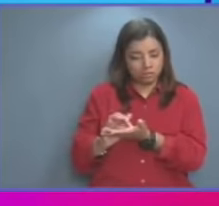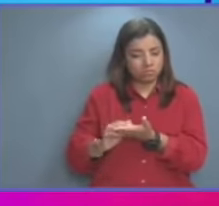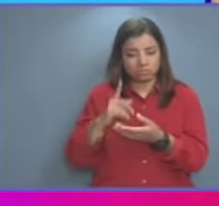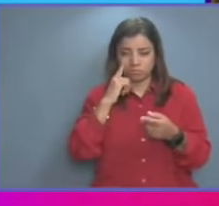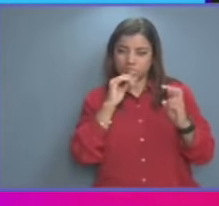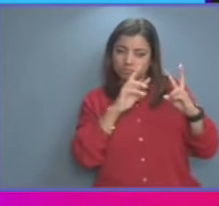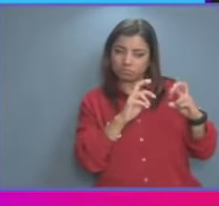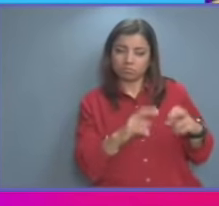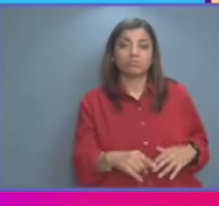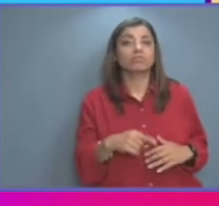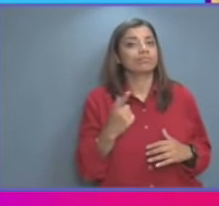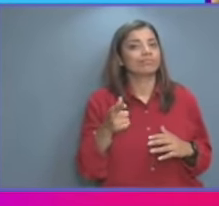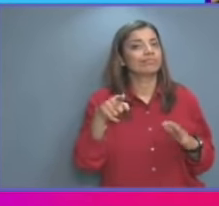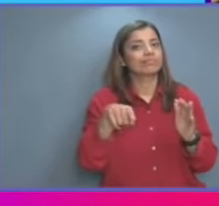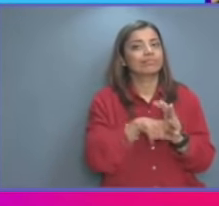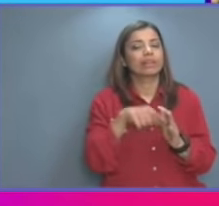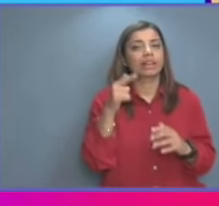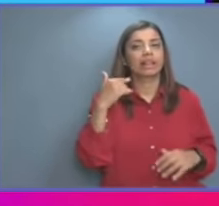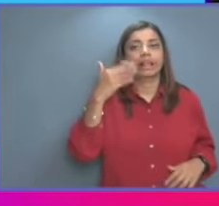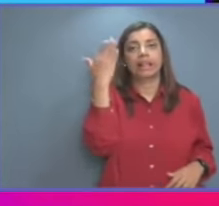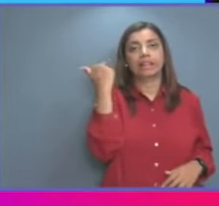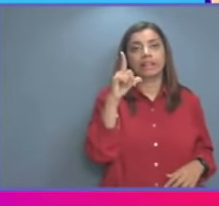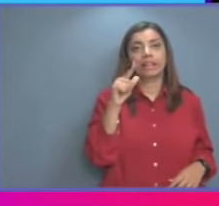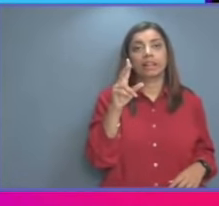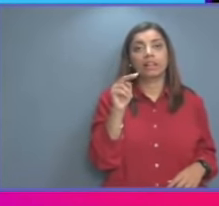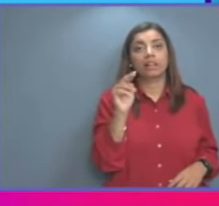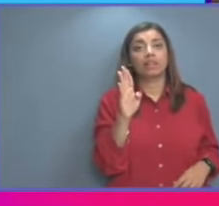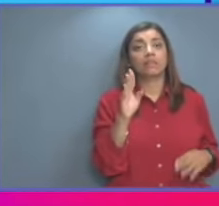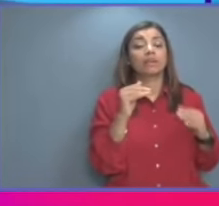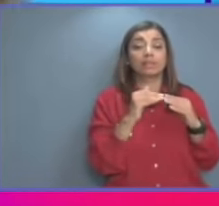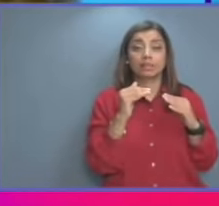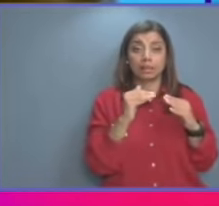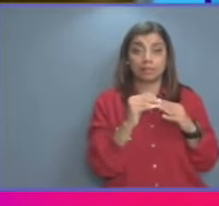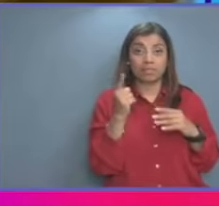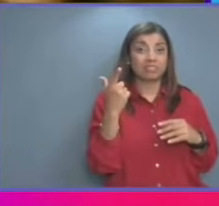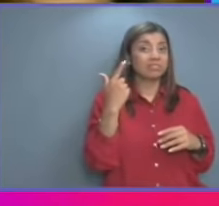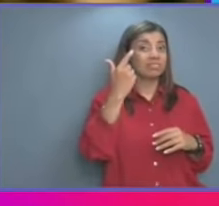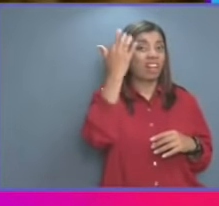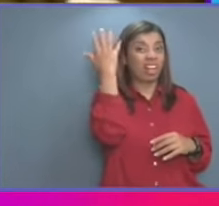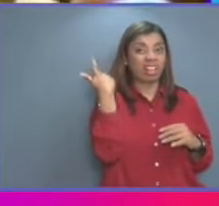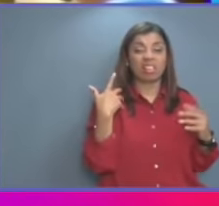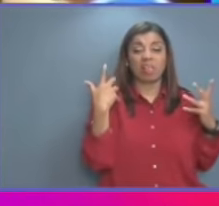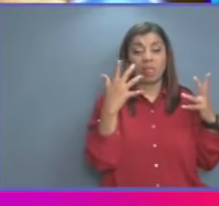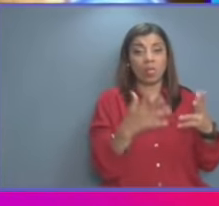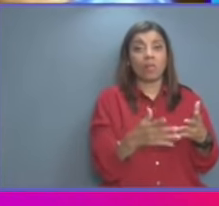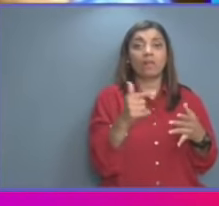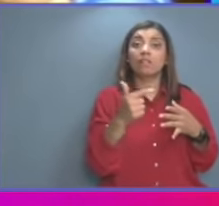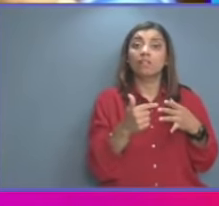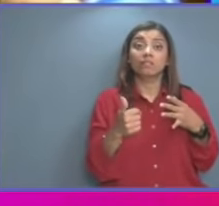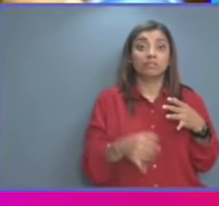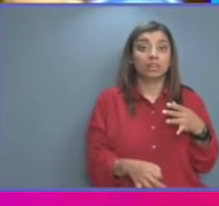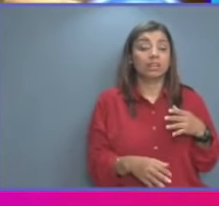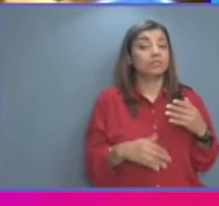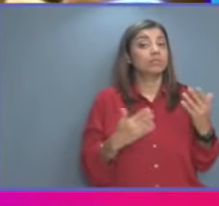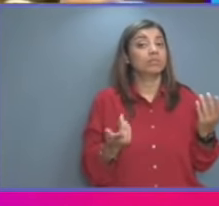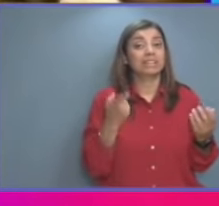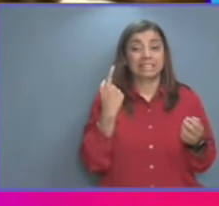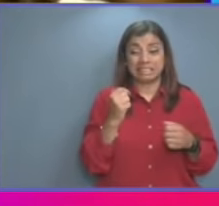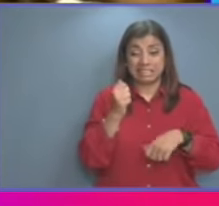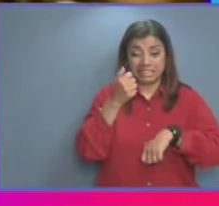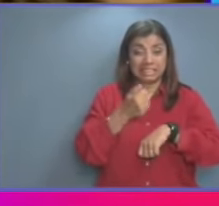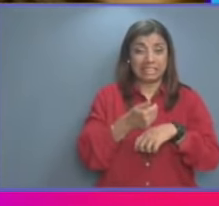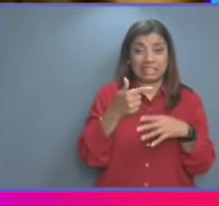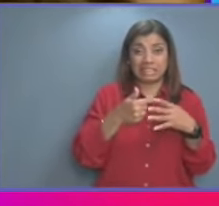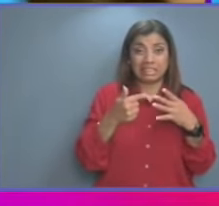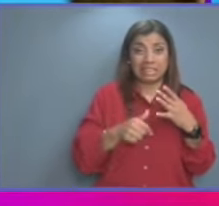parte del mal manejo de la lnb fue también el olvido en que mantuvieron su marco legal pues desde que fue creada la